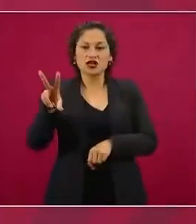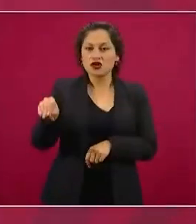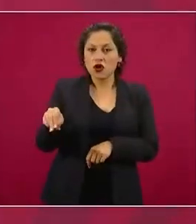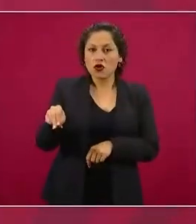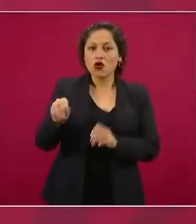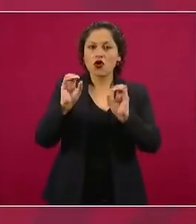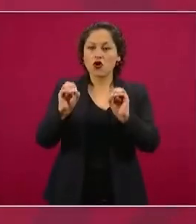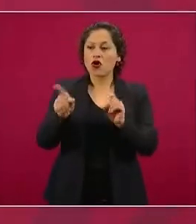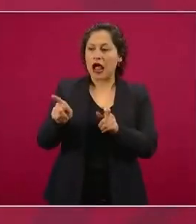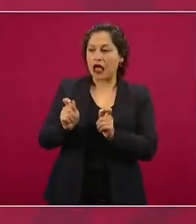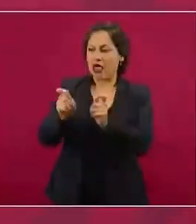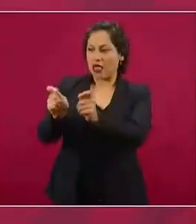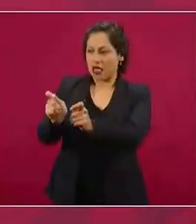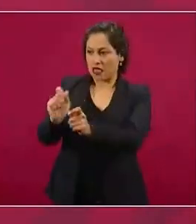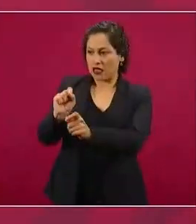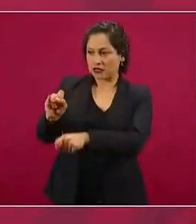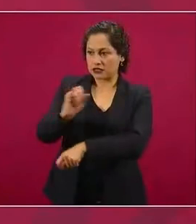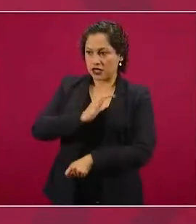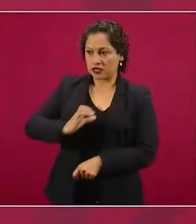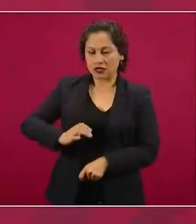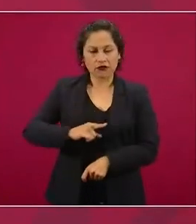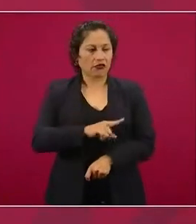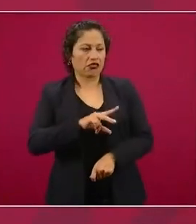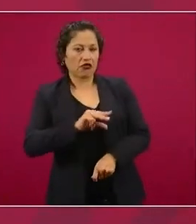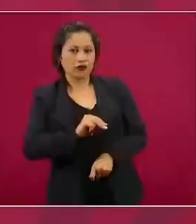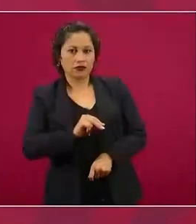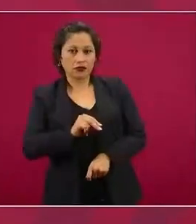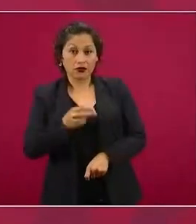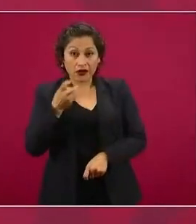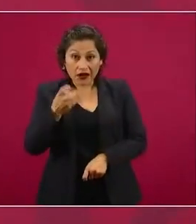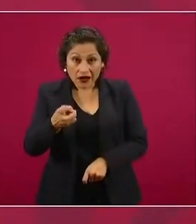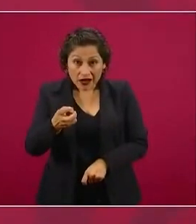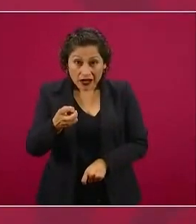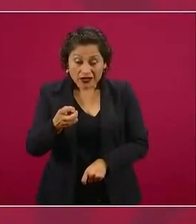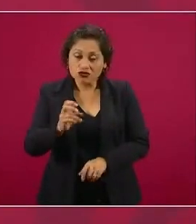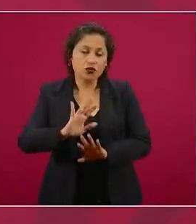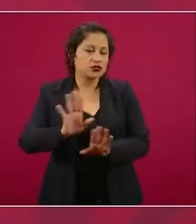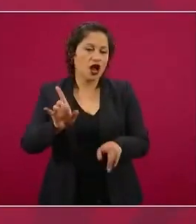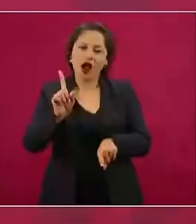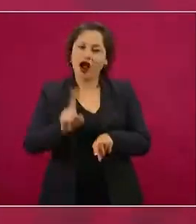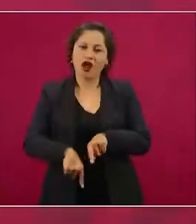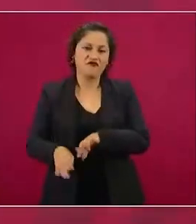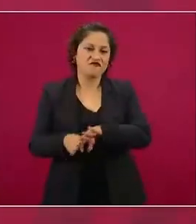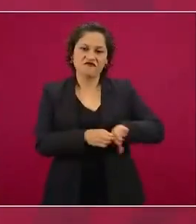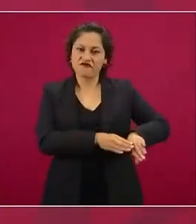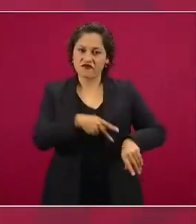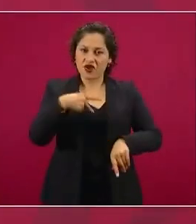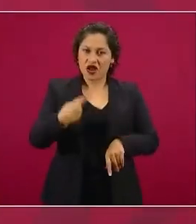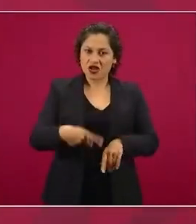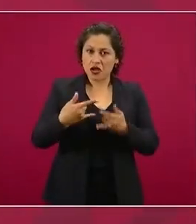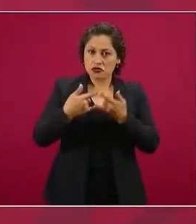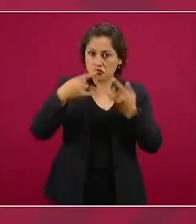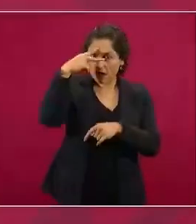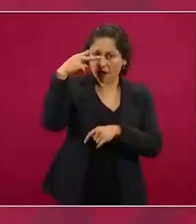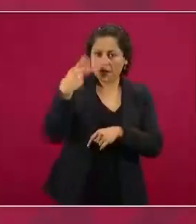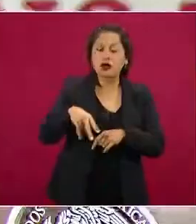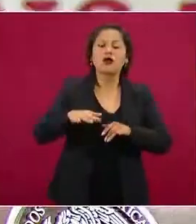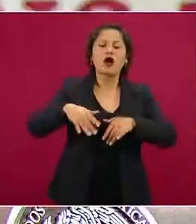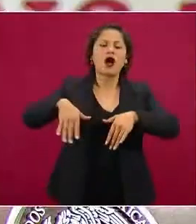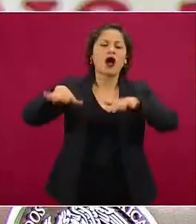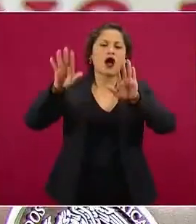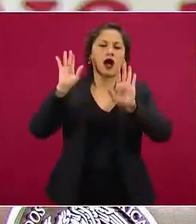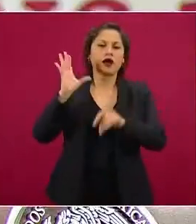Ya eso pasó a la historia, al basurero de la historia. Ya no se